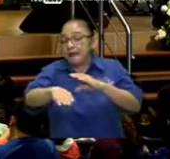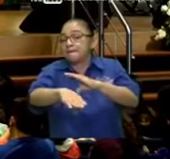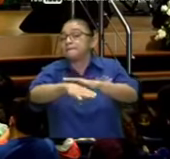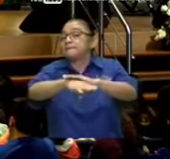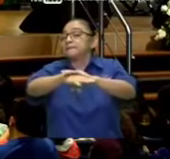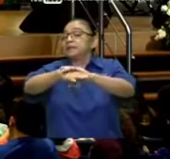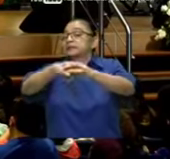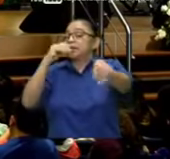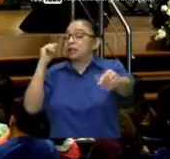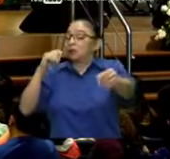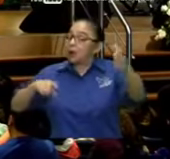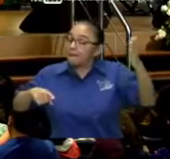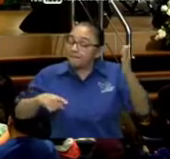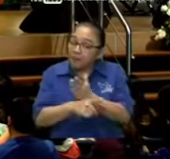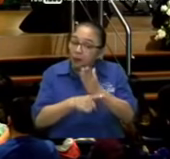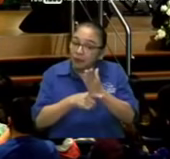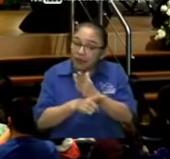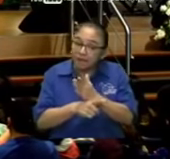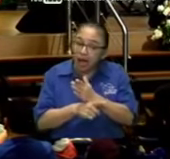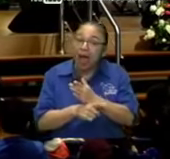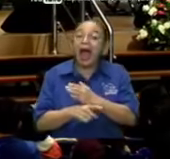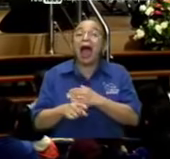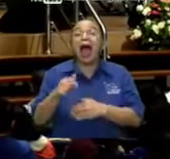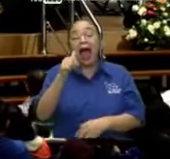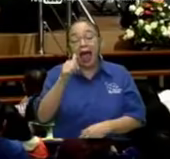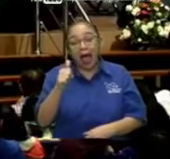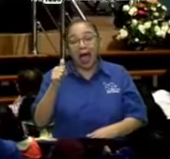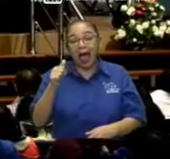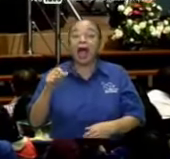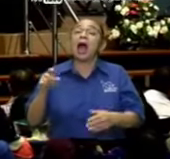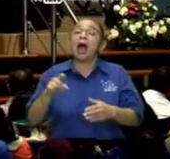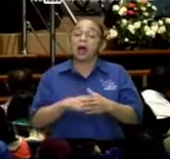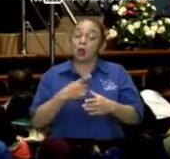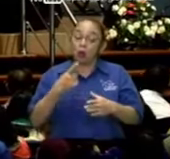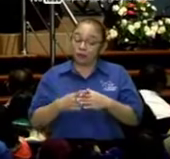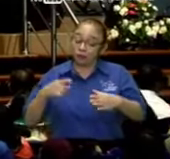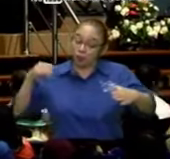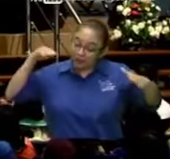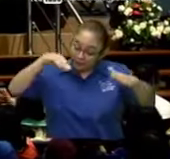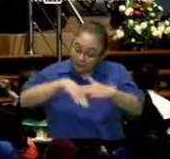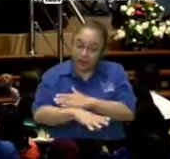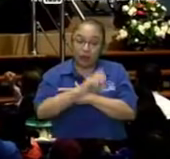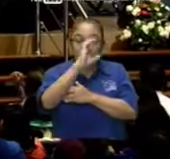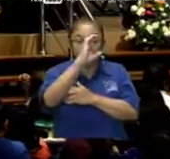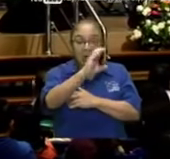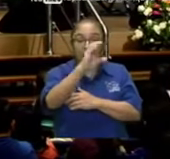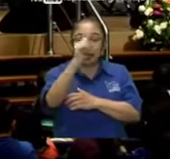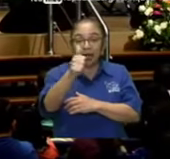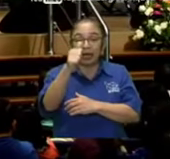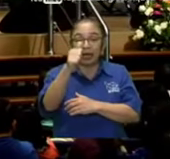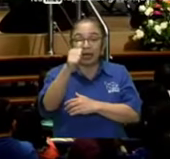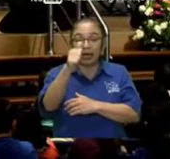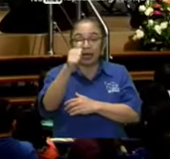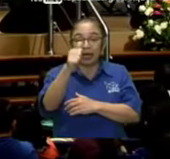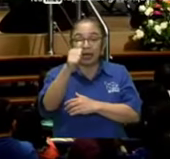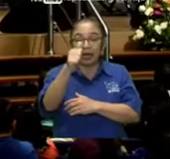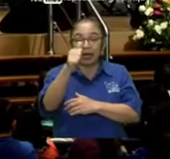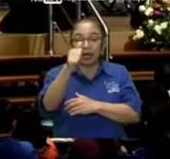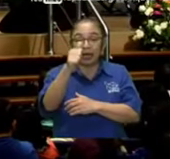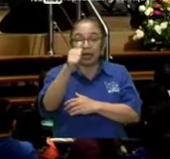Mire, cuando al fin entraron a Canaán, que mandaron 12 espías, ¿se acuerda? ¿Se